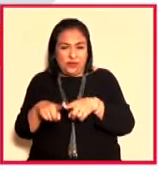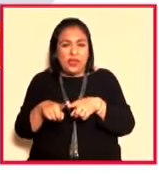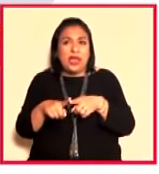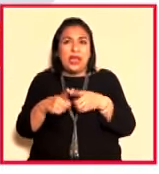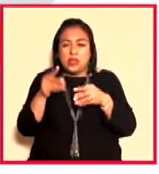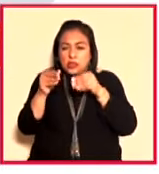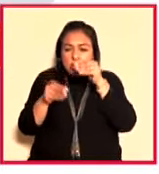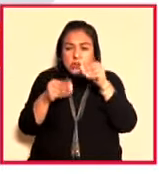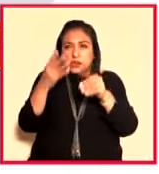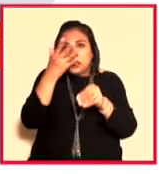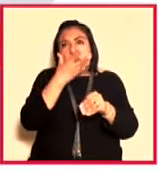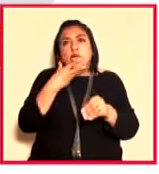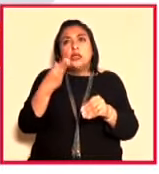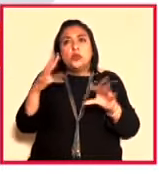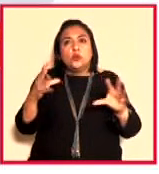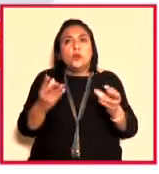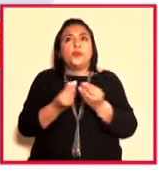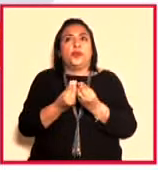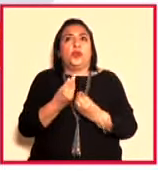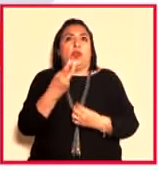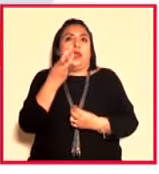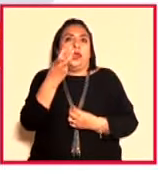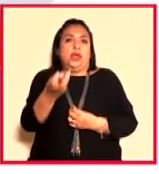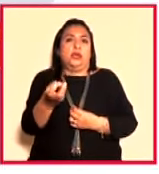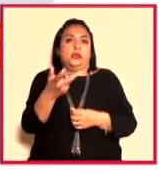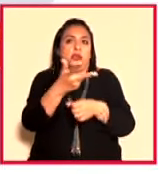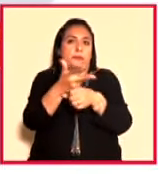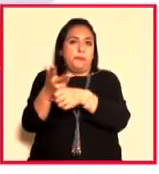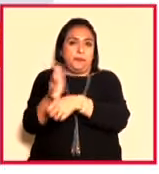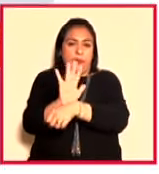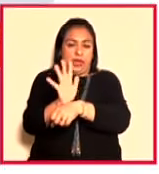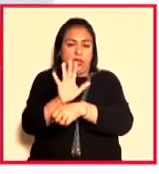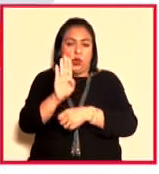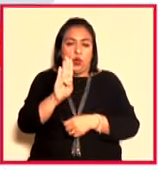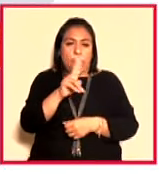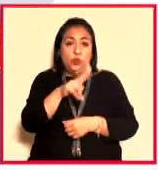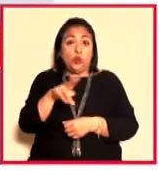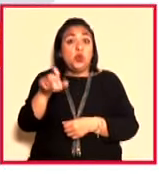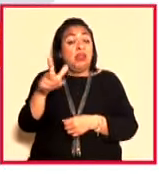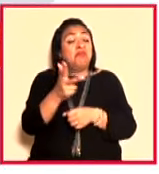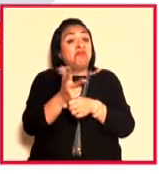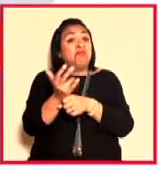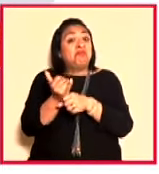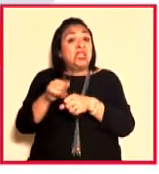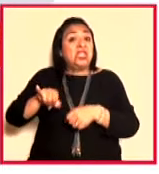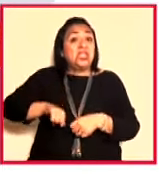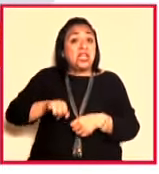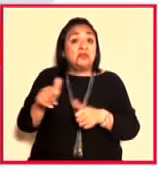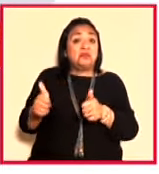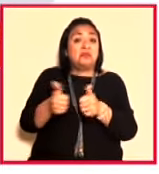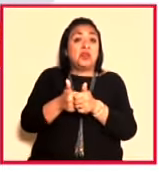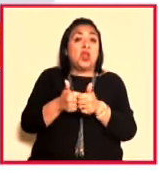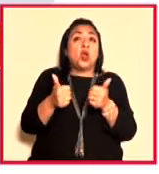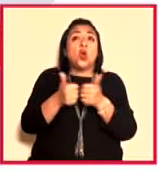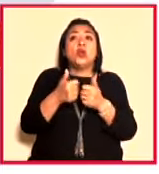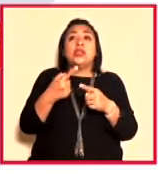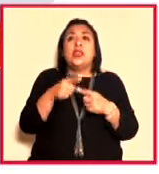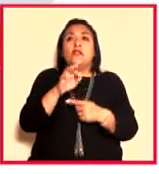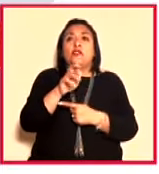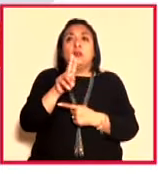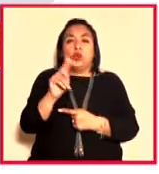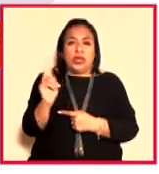estéticos que han conformado la obra de Luis Buñuel. Un documental muy interesante que fue coproducido en parte por la Filmoteca de la